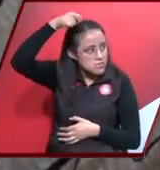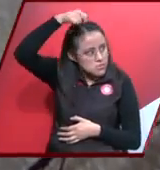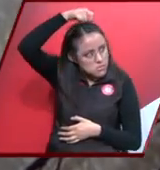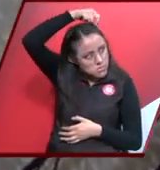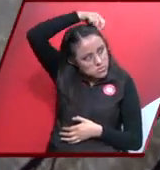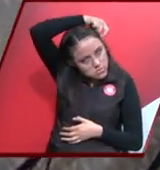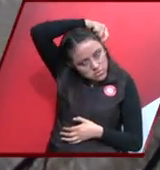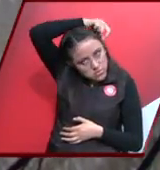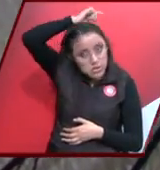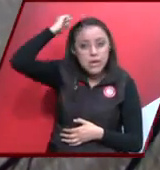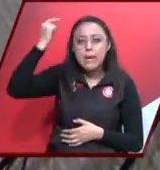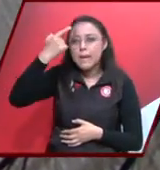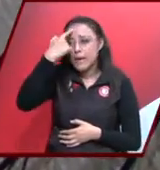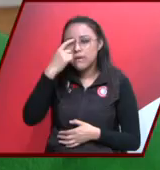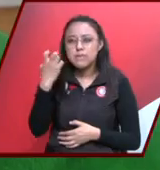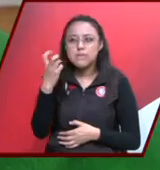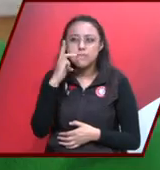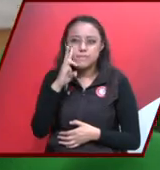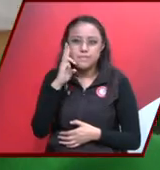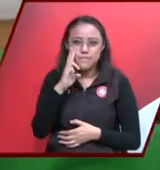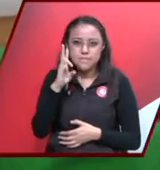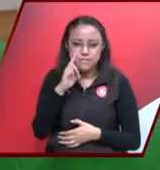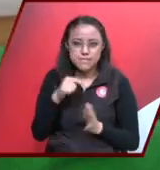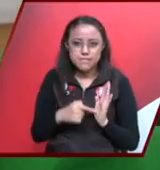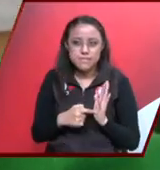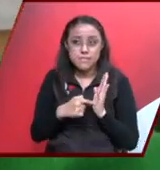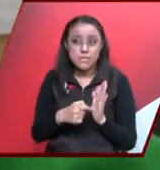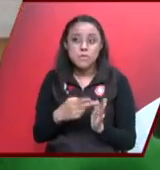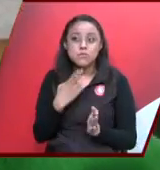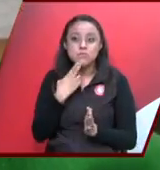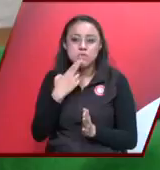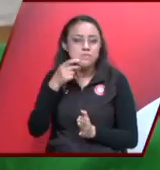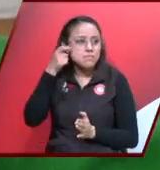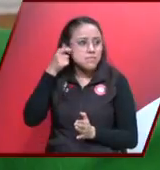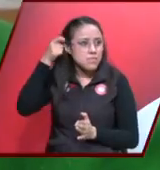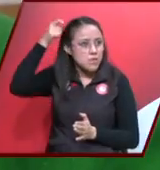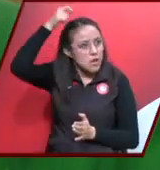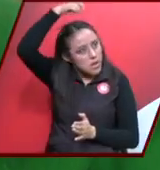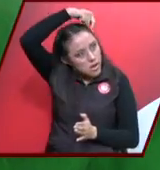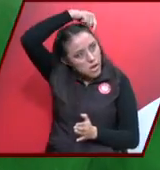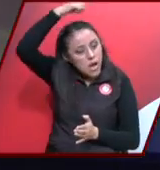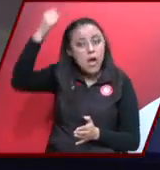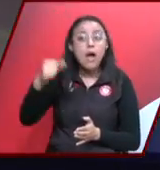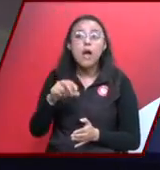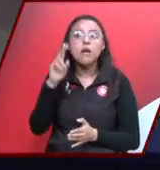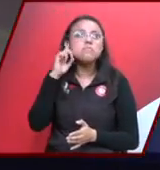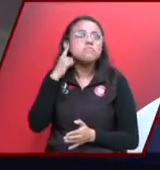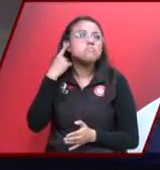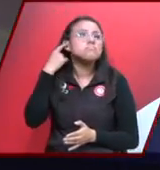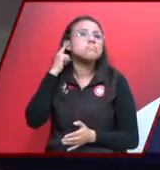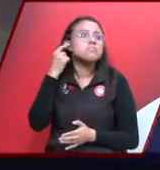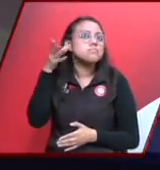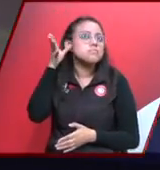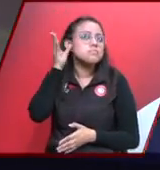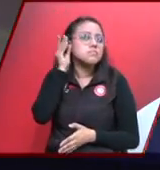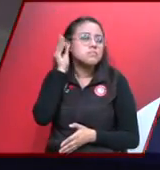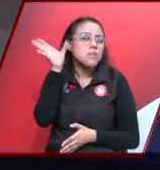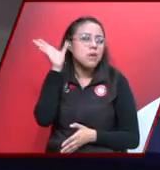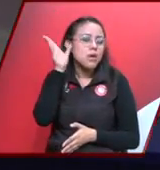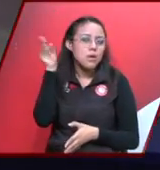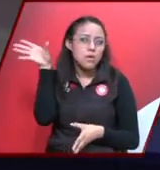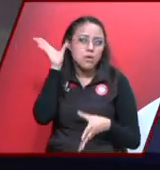el estudio para programar el aparato, ya que es una diadema que va con un aparato auditivo. De esta manera nos ayuda a que Regina escuche